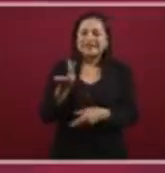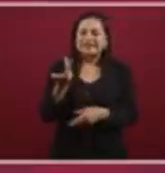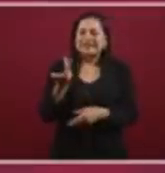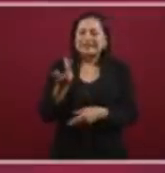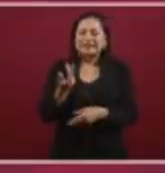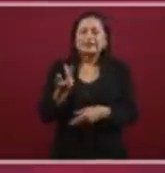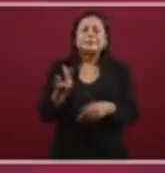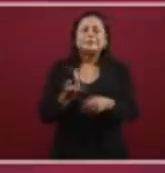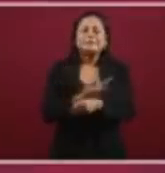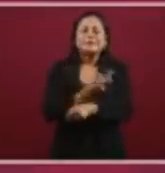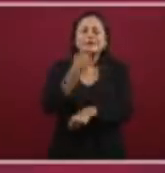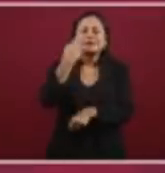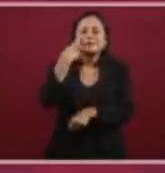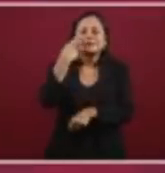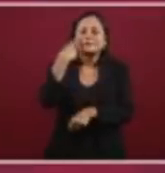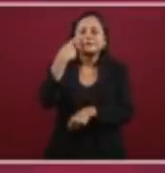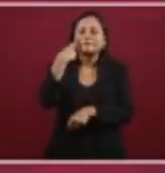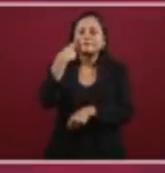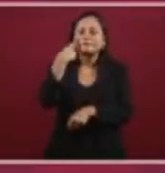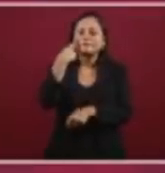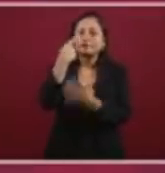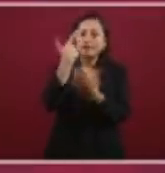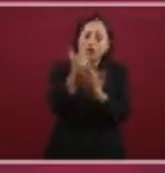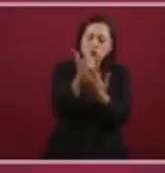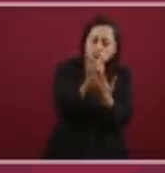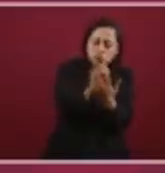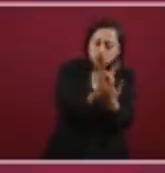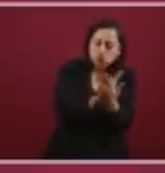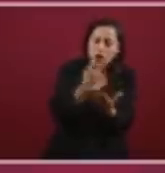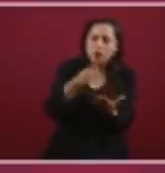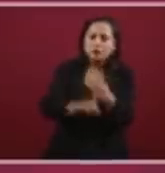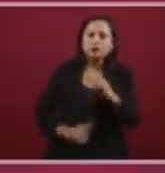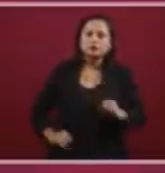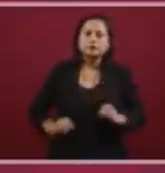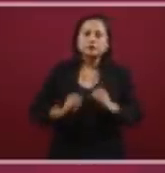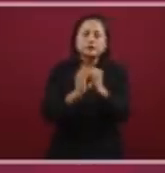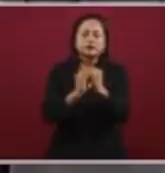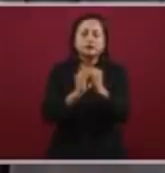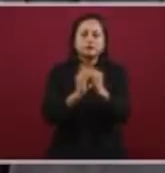en todo había mucha corrupción